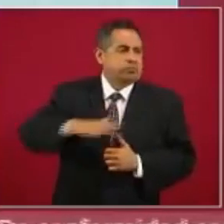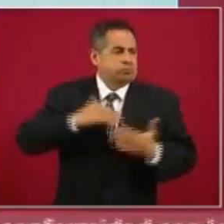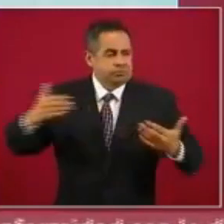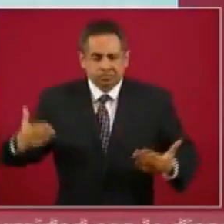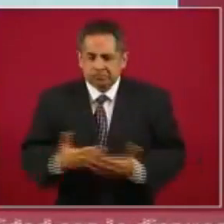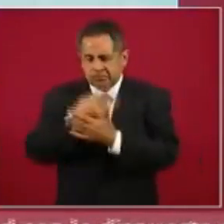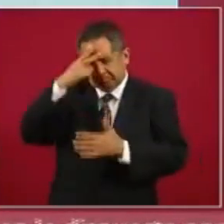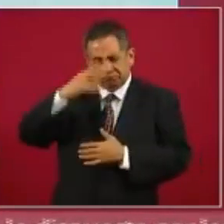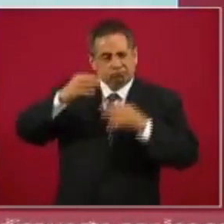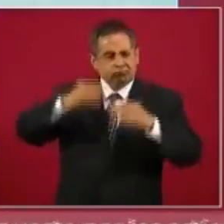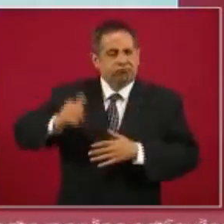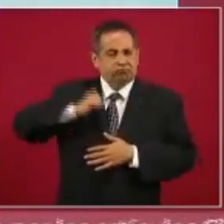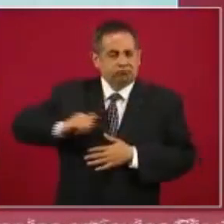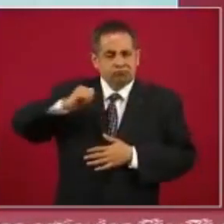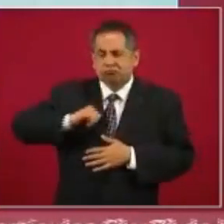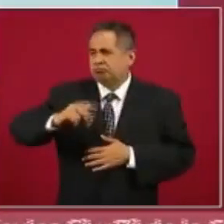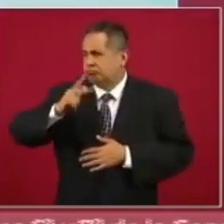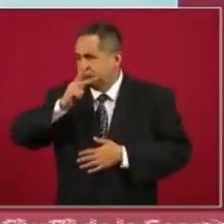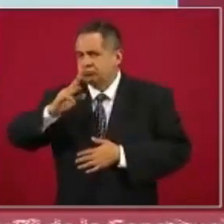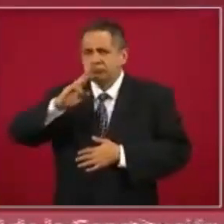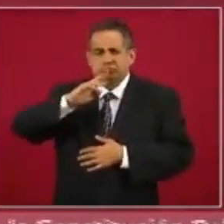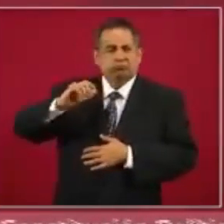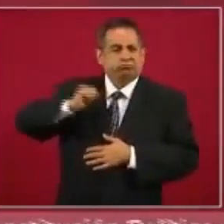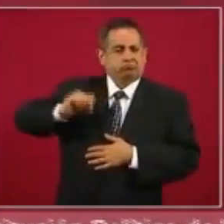los padres y madres